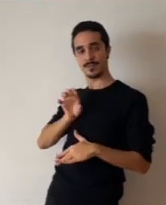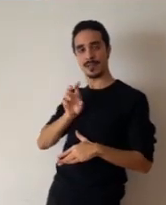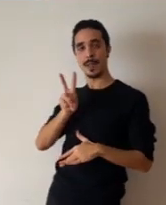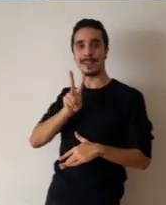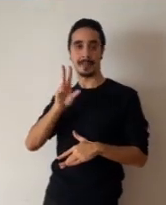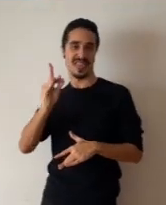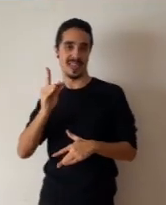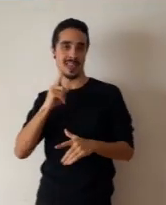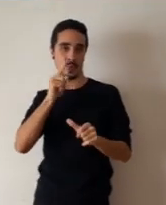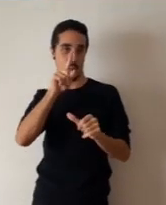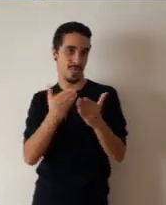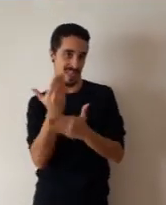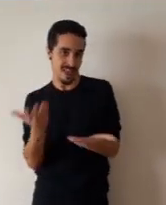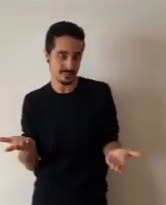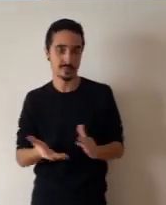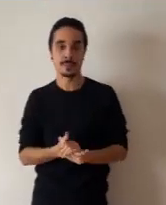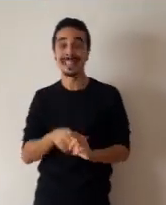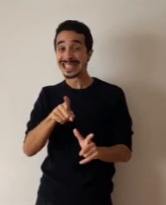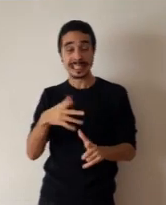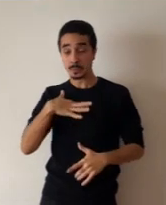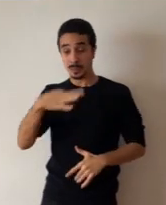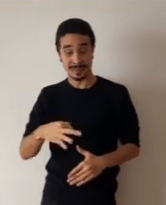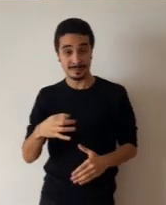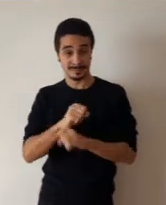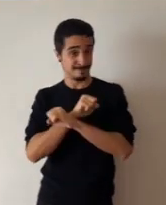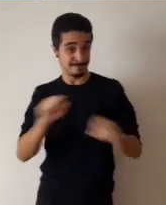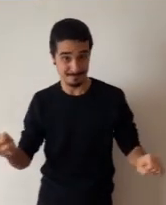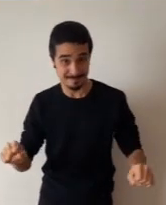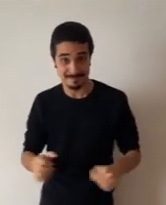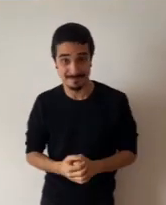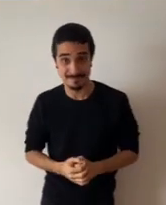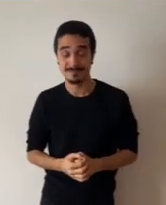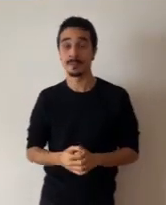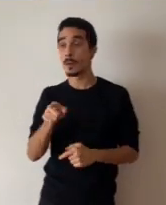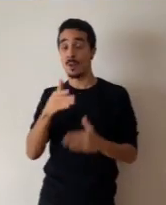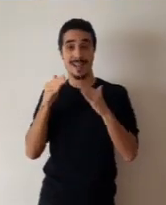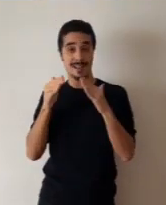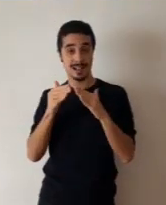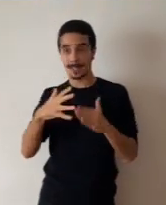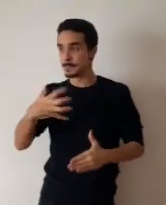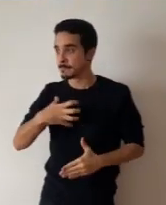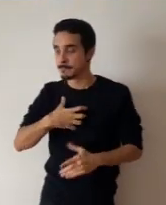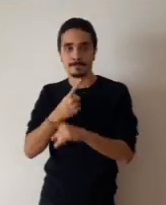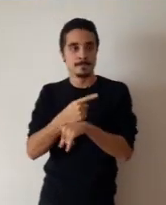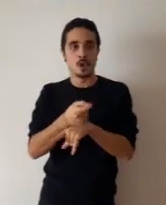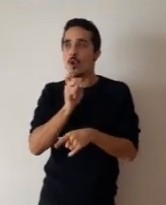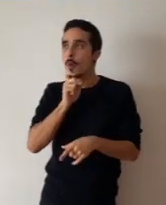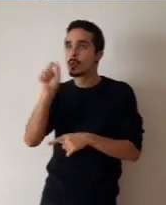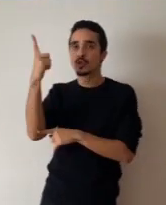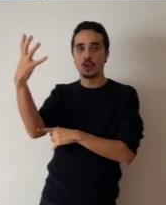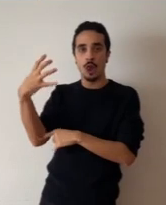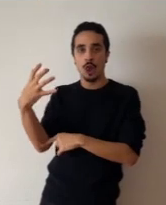vitamina del día. Y si no tienes ninguna posibilidad de eso, y de donde está en tu casa no tienes ninguna posibilidad